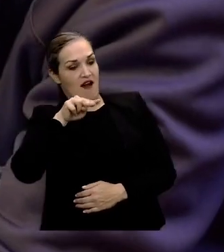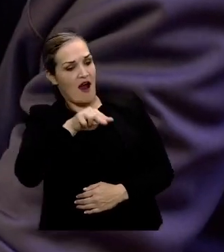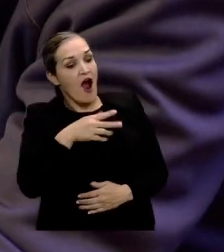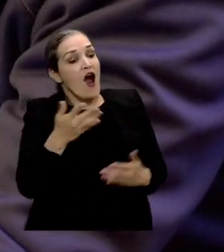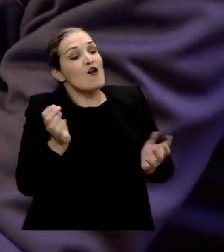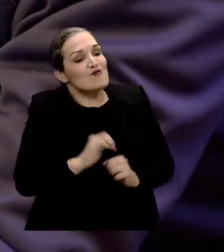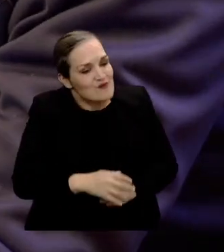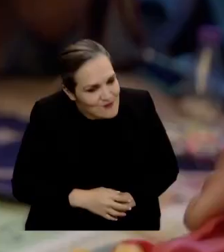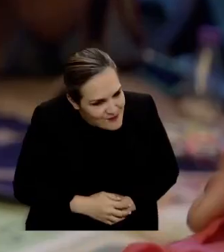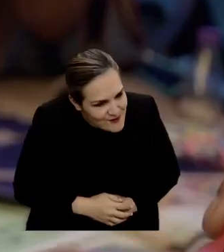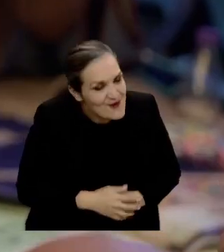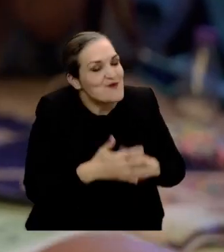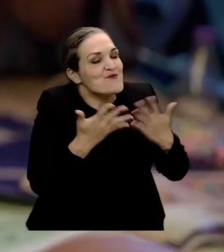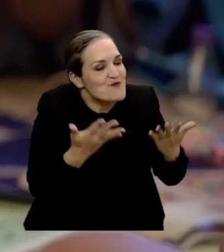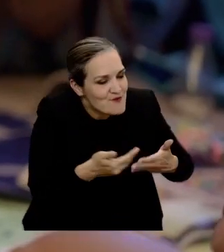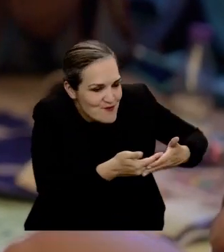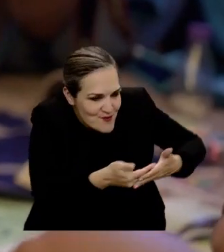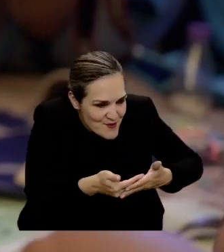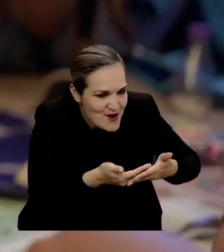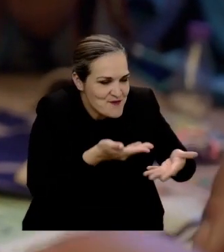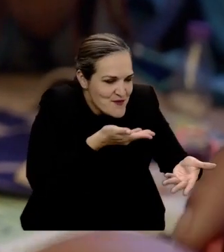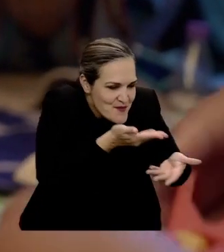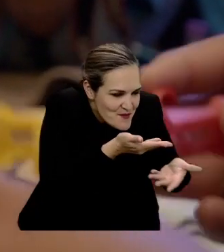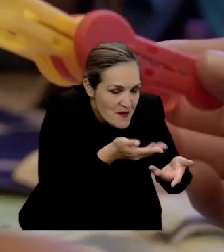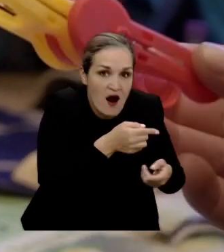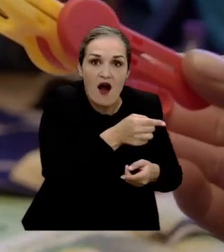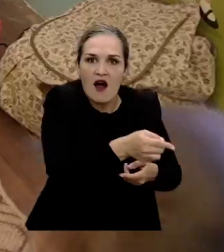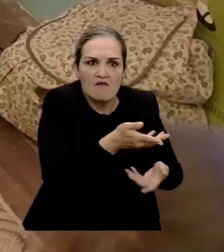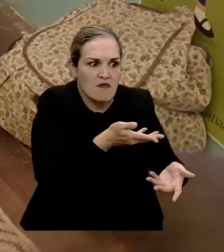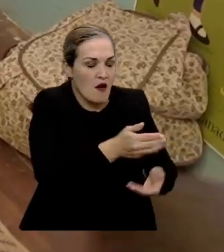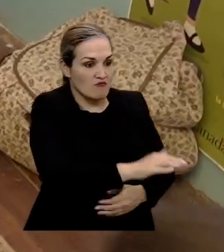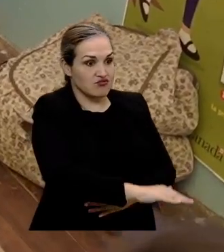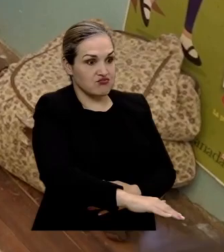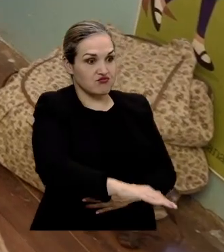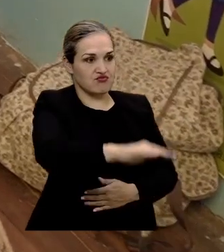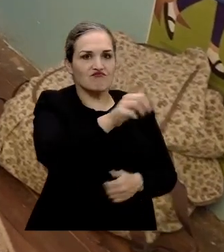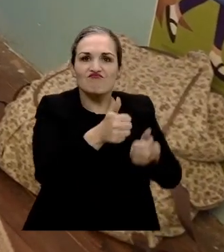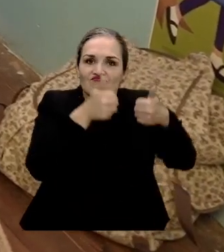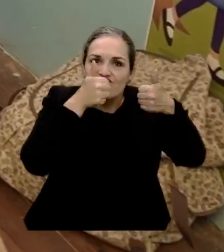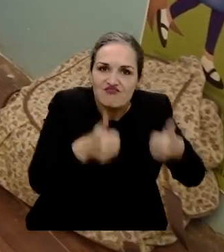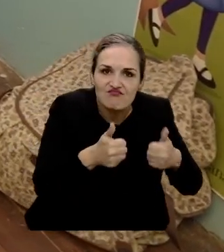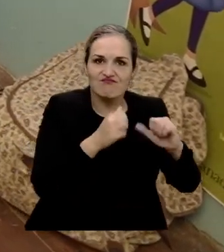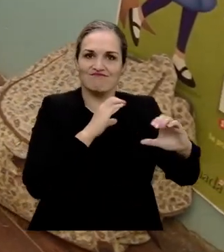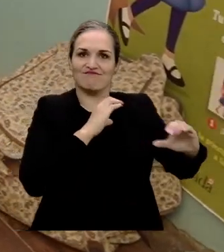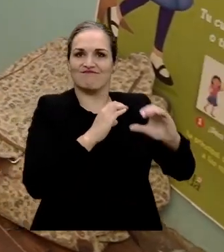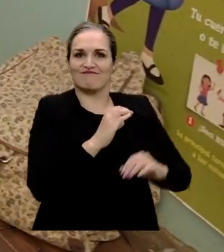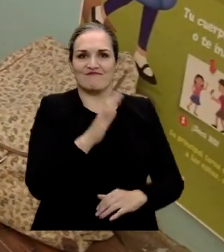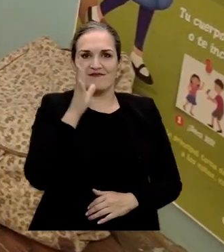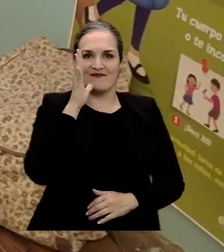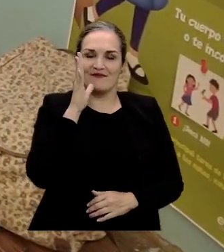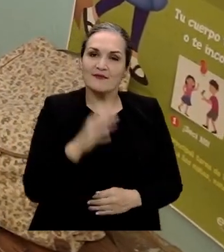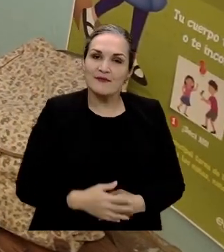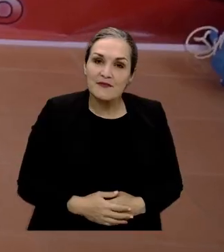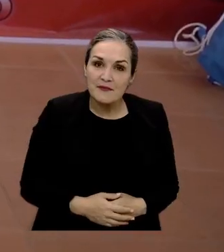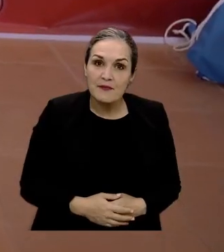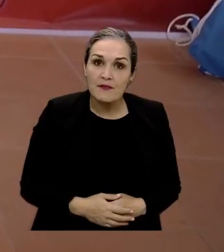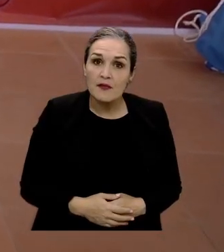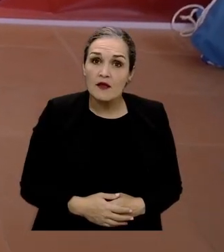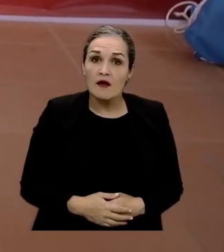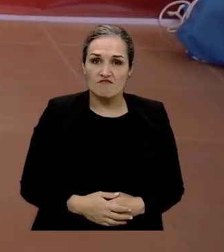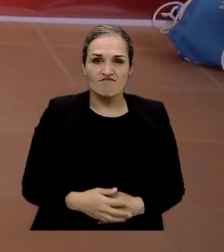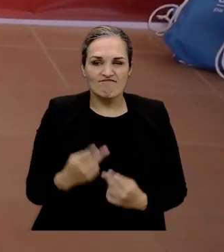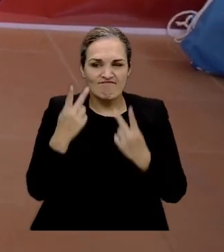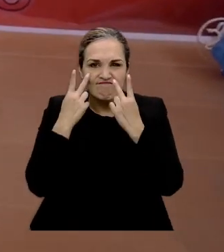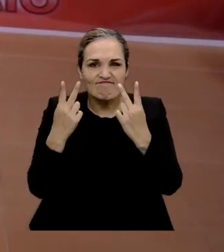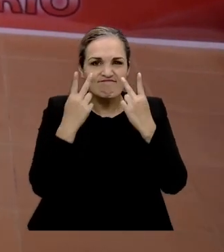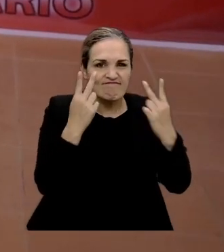le habla, bebé, le dice, entonces en esas 4 sesiones que hemos tenido y realmente interactúa con la mamá. Las